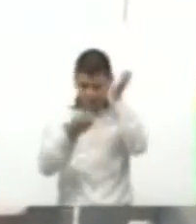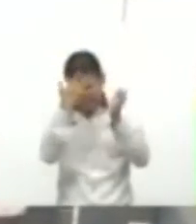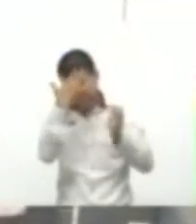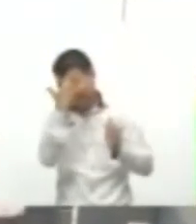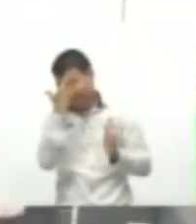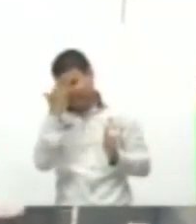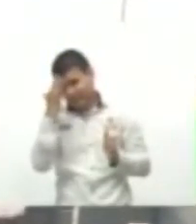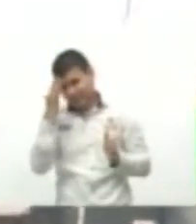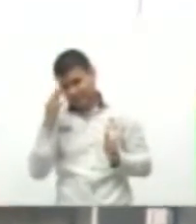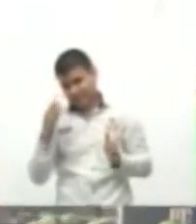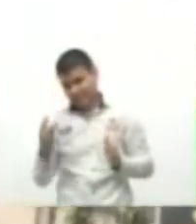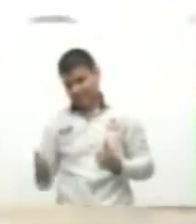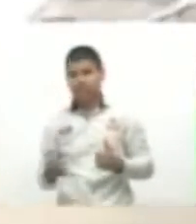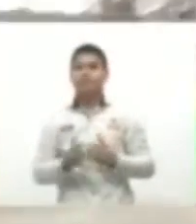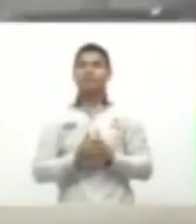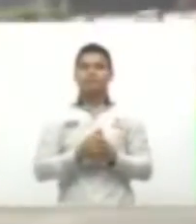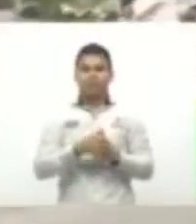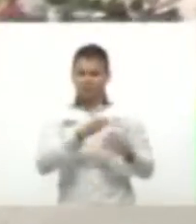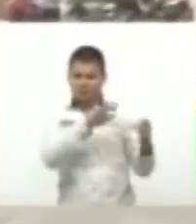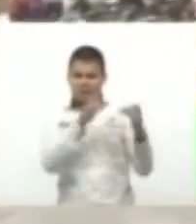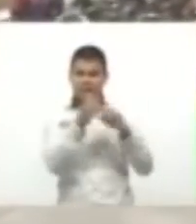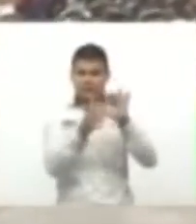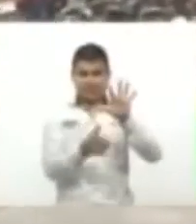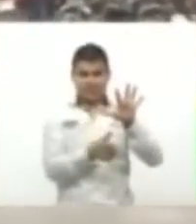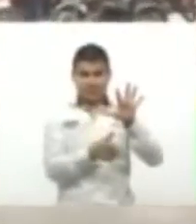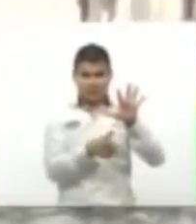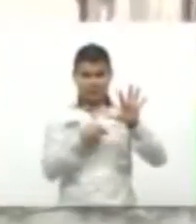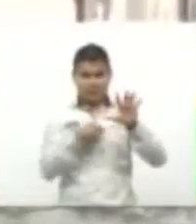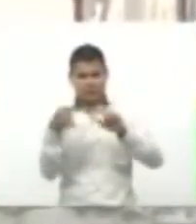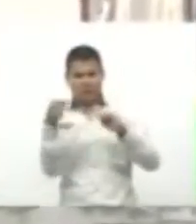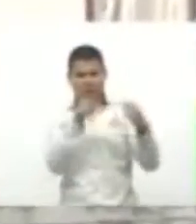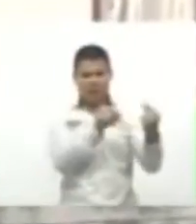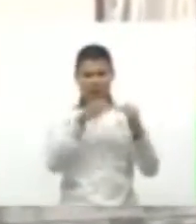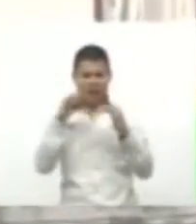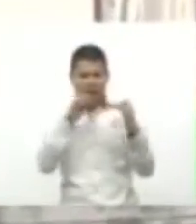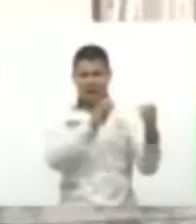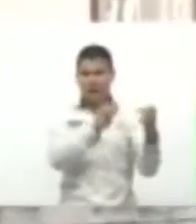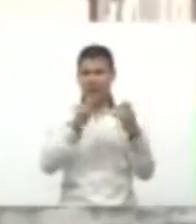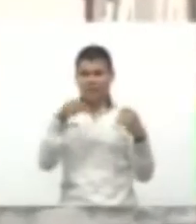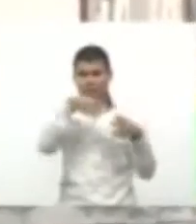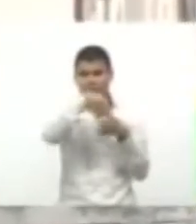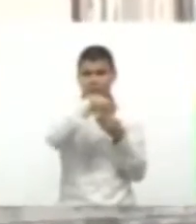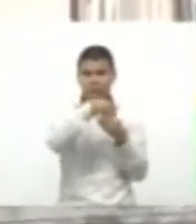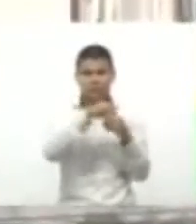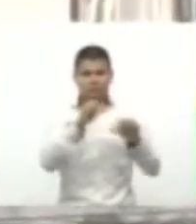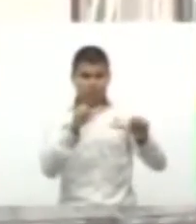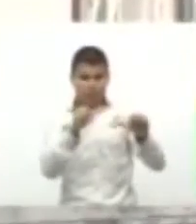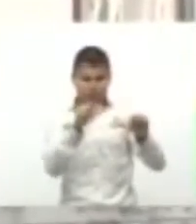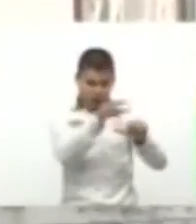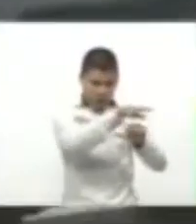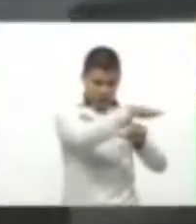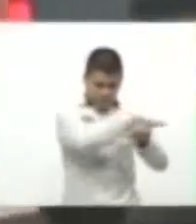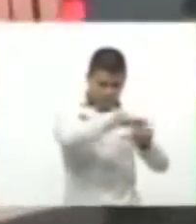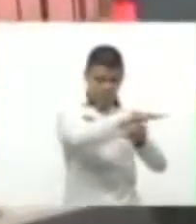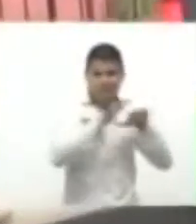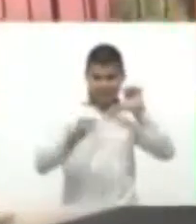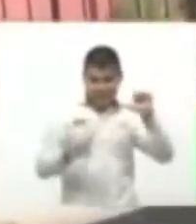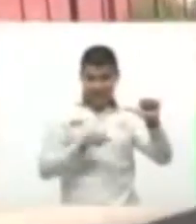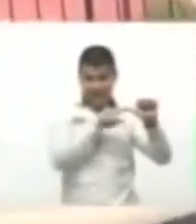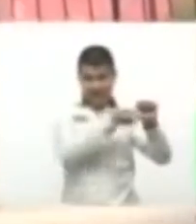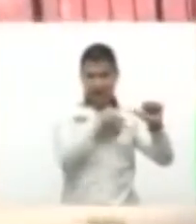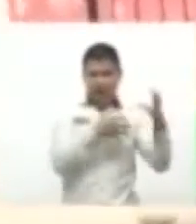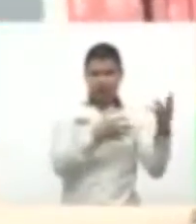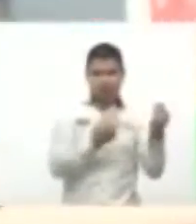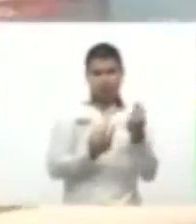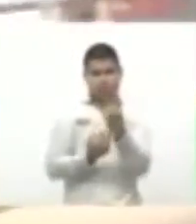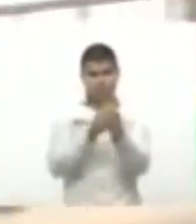presentaron contusiones luego del enfrentamiento entre la guardia y los reclusos del pabellón A, quienes opusieron al traslado de 2 delincuentes